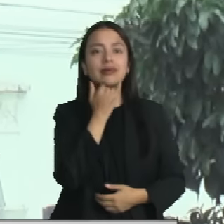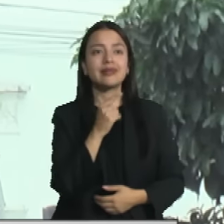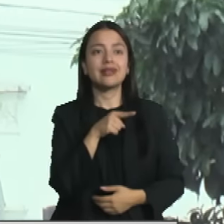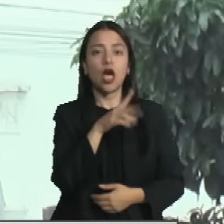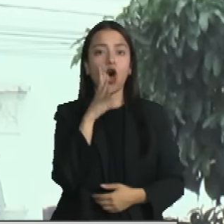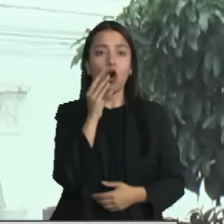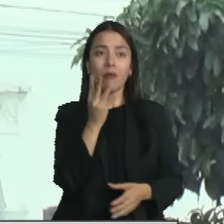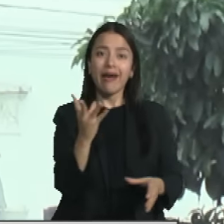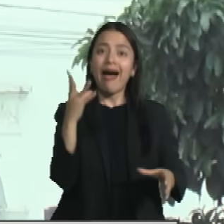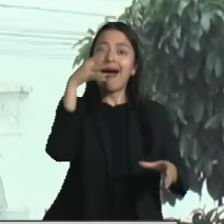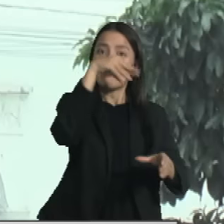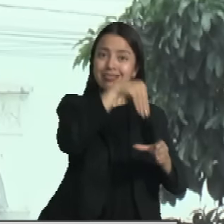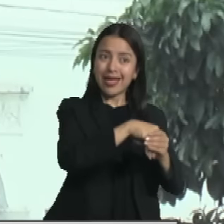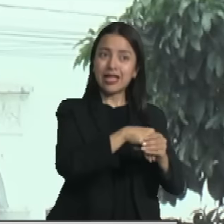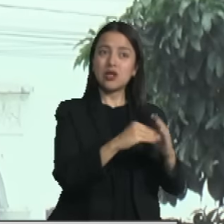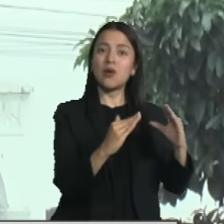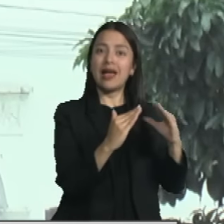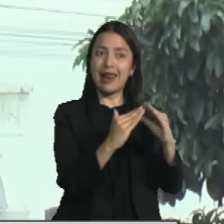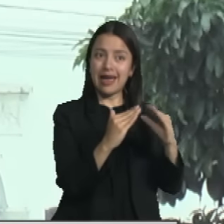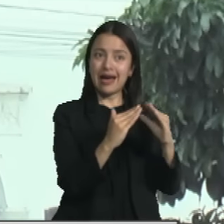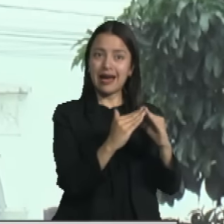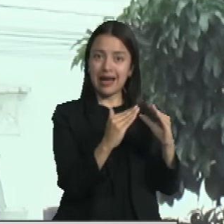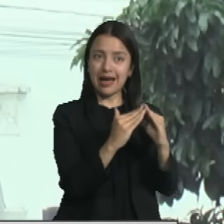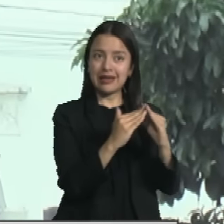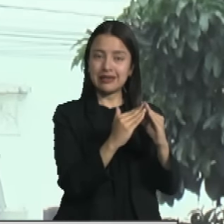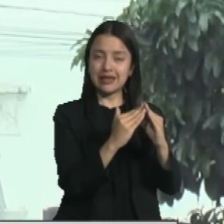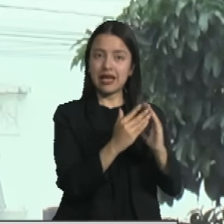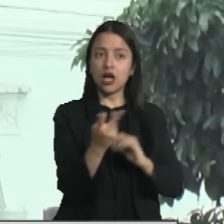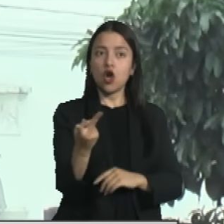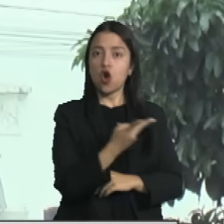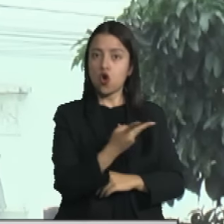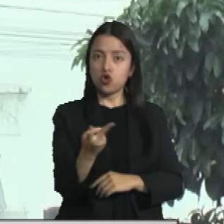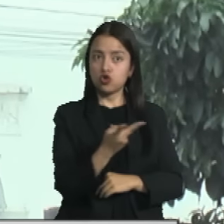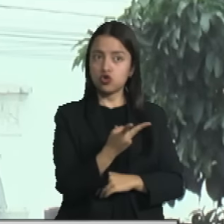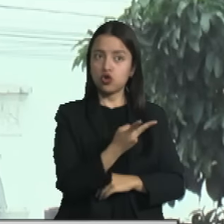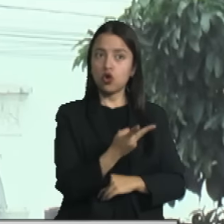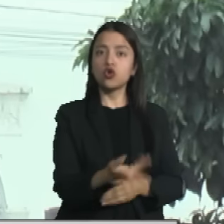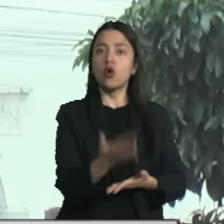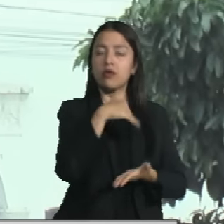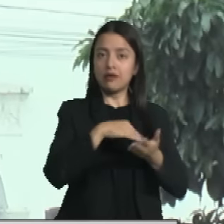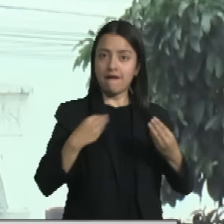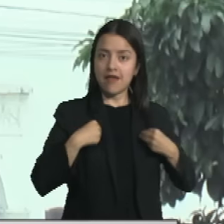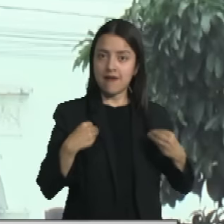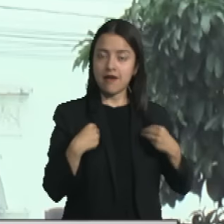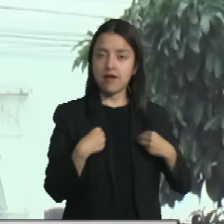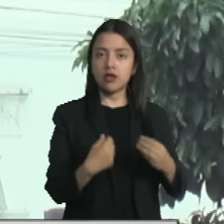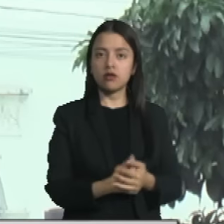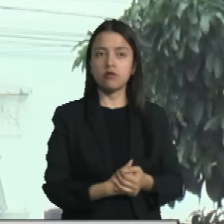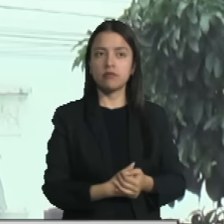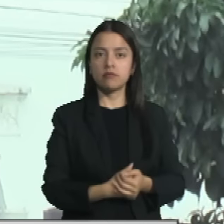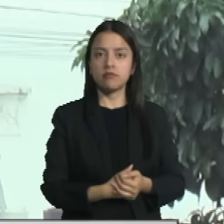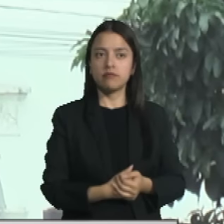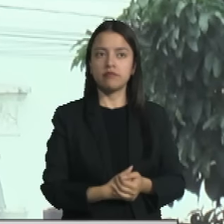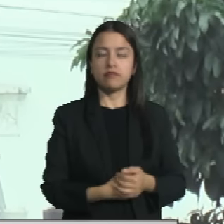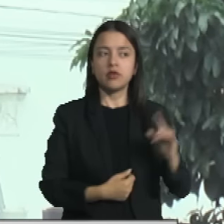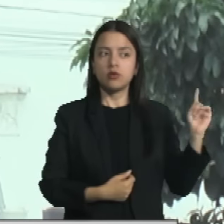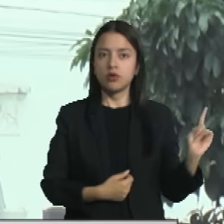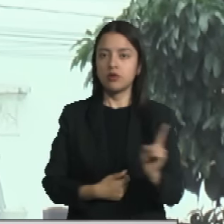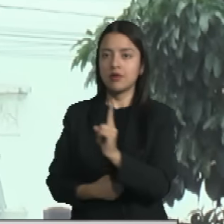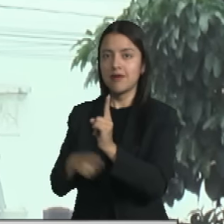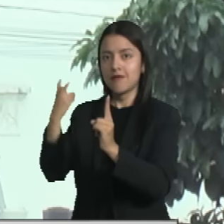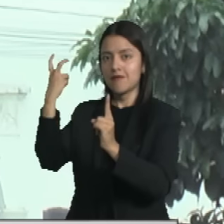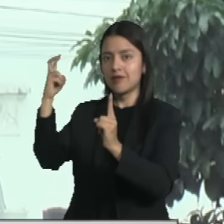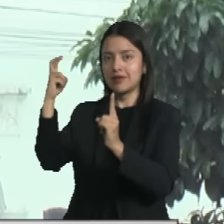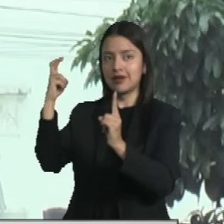domiciliaria en la misma residencia porque ya estaban conviviendo nuevamente con la víctima. Lo presentamos ante la fiscalía y ya toman